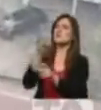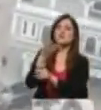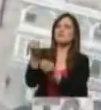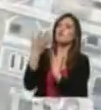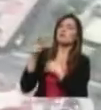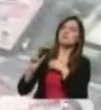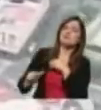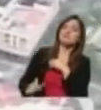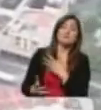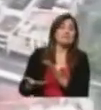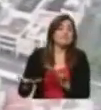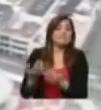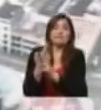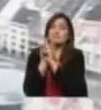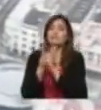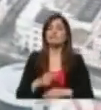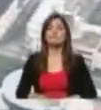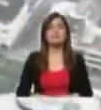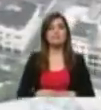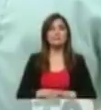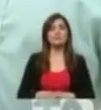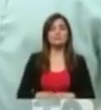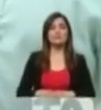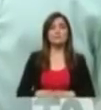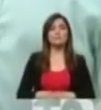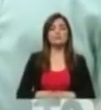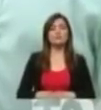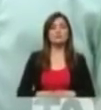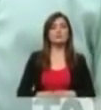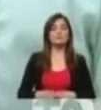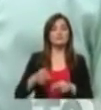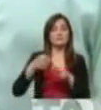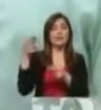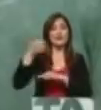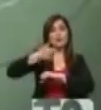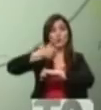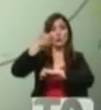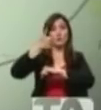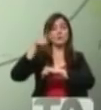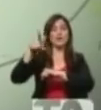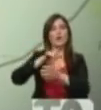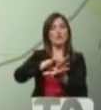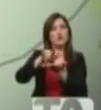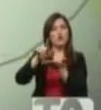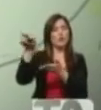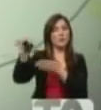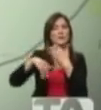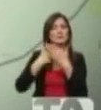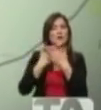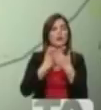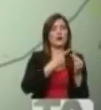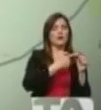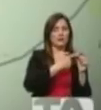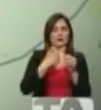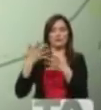más detalles, pero hasta el momento no se la concreta. Nos explica este excomandante de aeropolicial que de las sedes